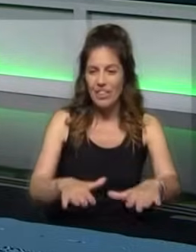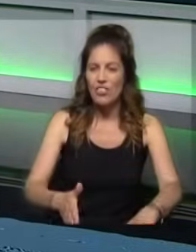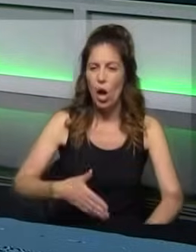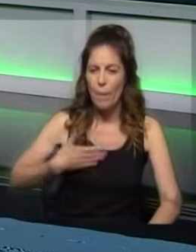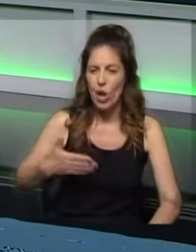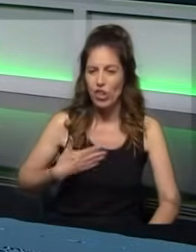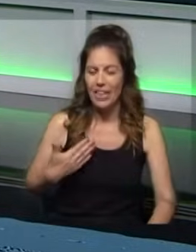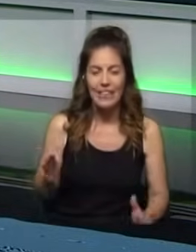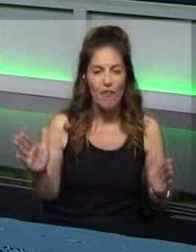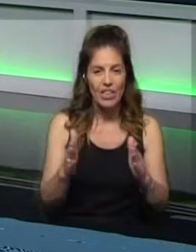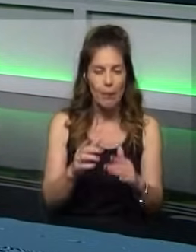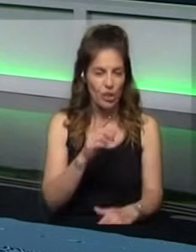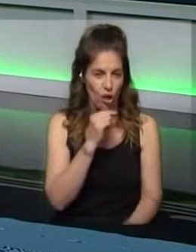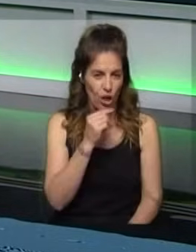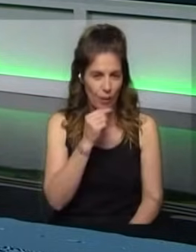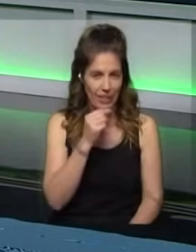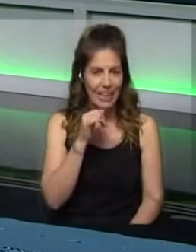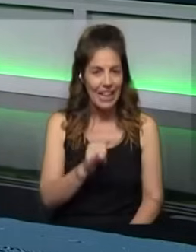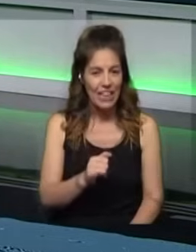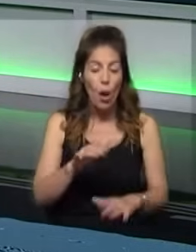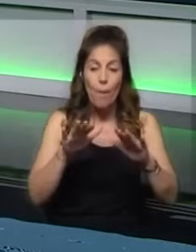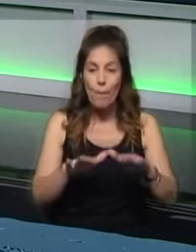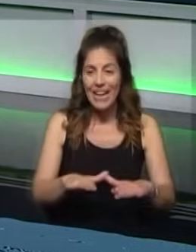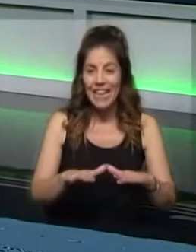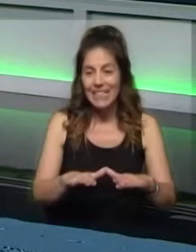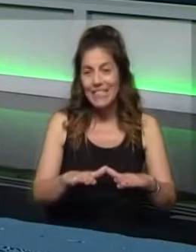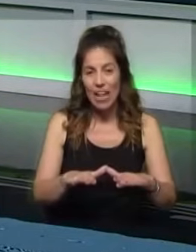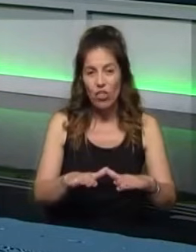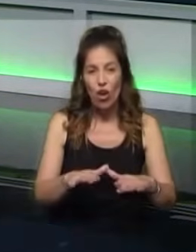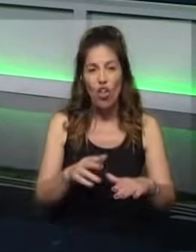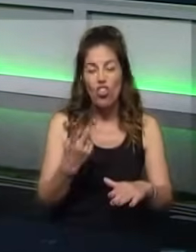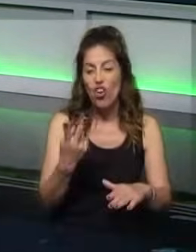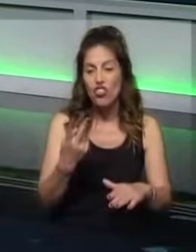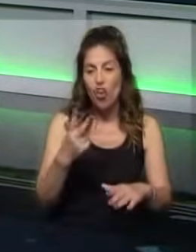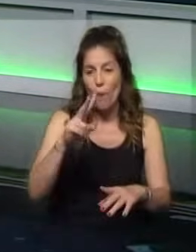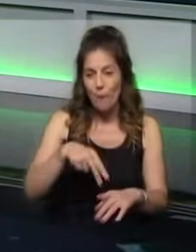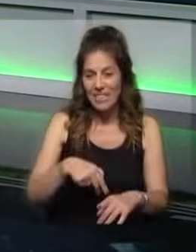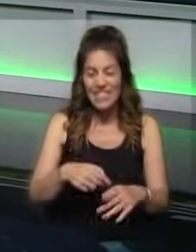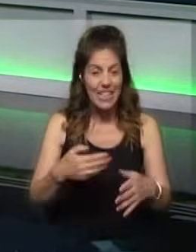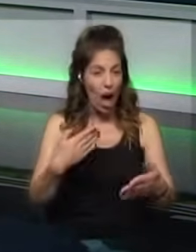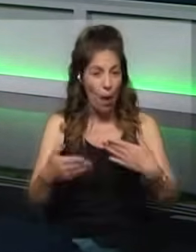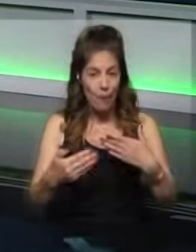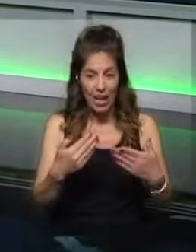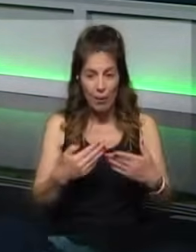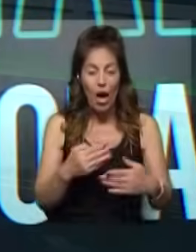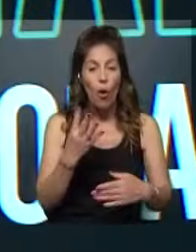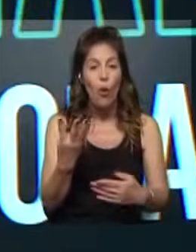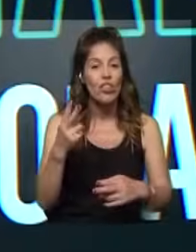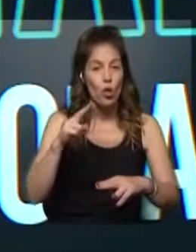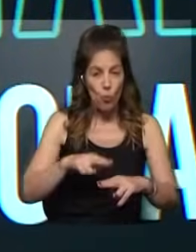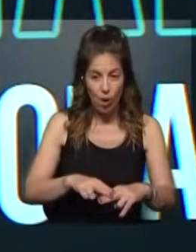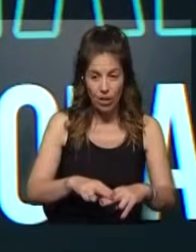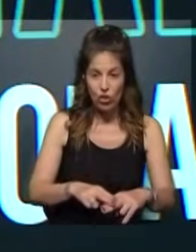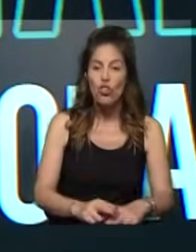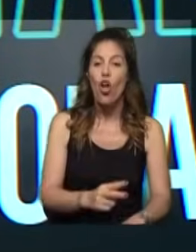enfrentamientos con la policía que ha tenido paralizado prácticamente dos meses a Panamá que ha dejado cuatro muertos dos de